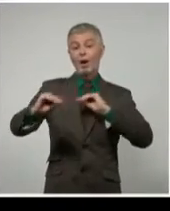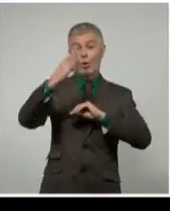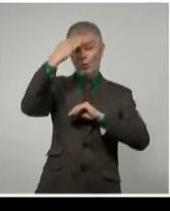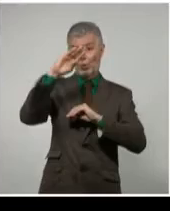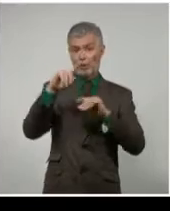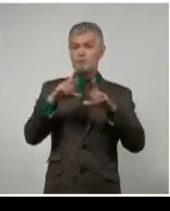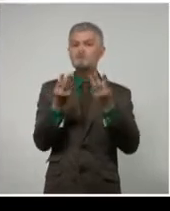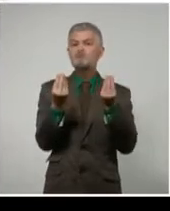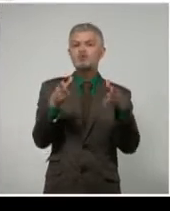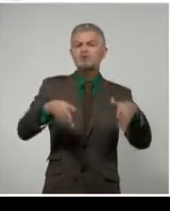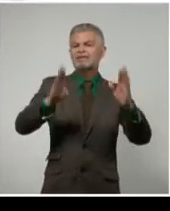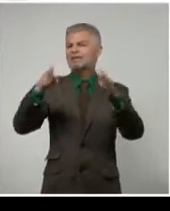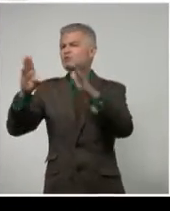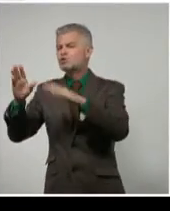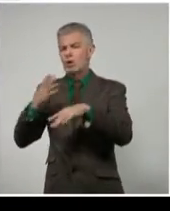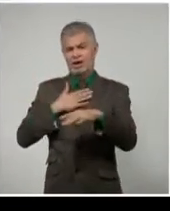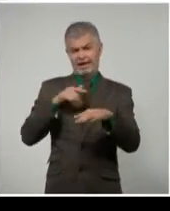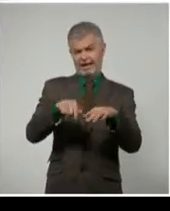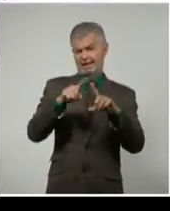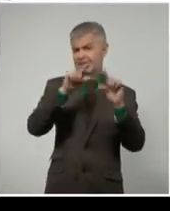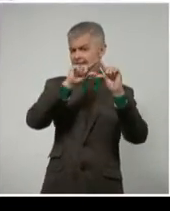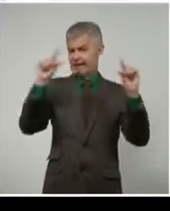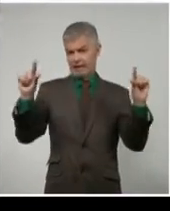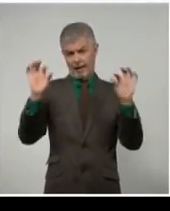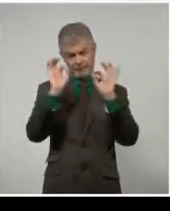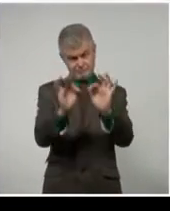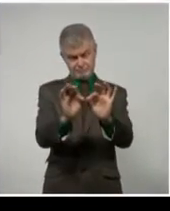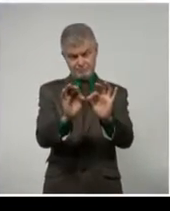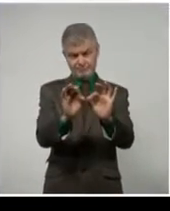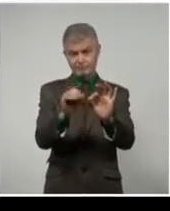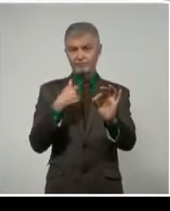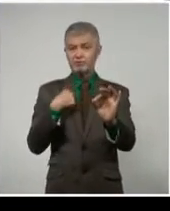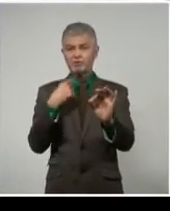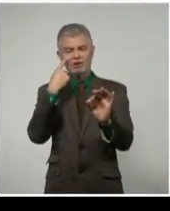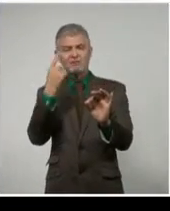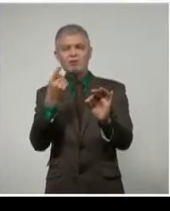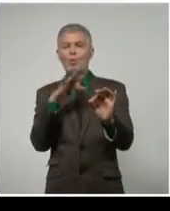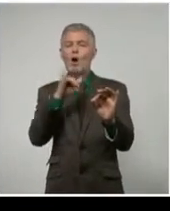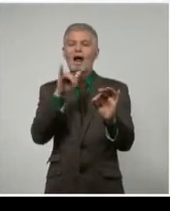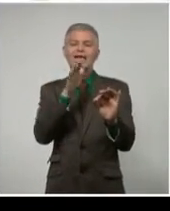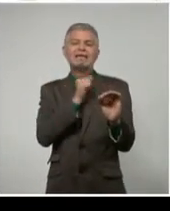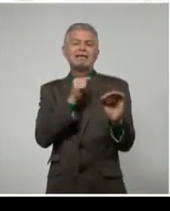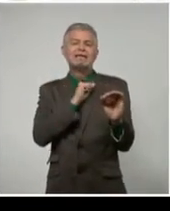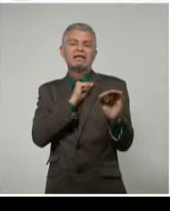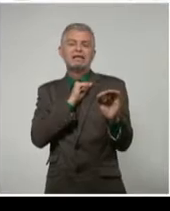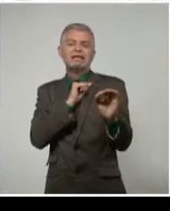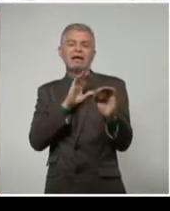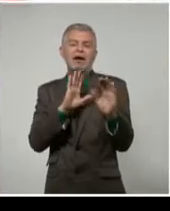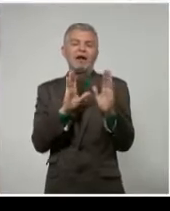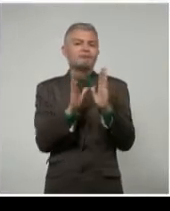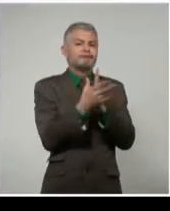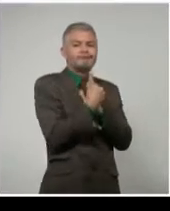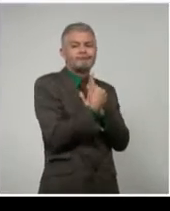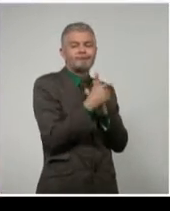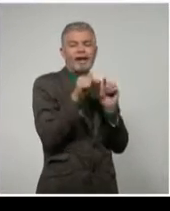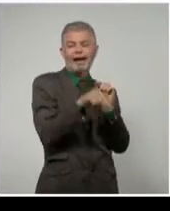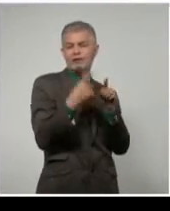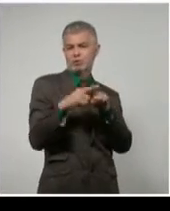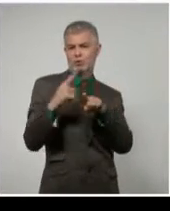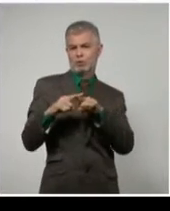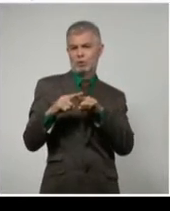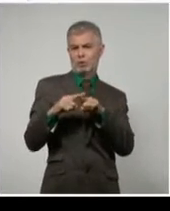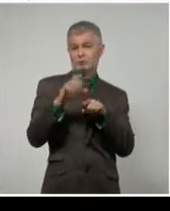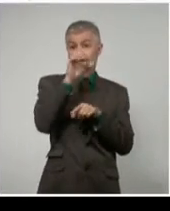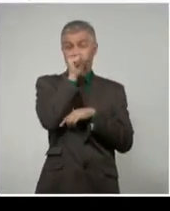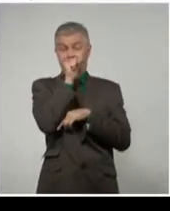sobre este tema. Y hay como si fuera, yo diría, un intento de encubrir todo esto. Yo creo que si esto tuviera una discusión